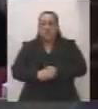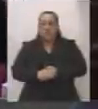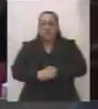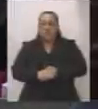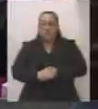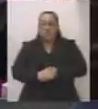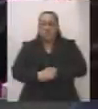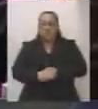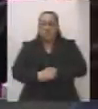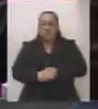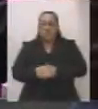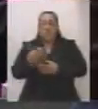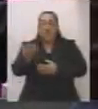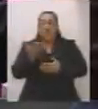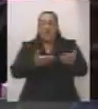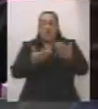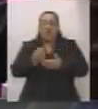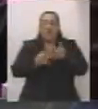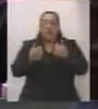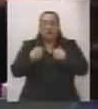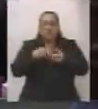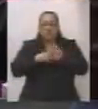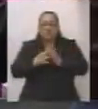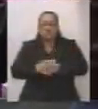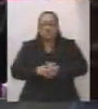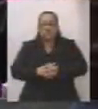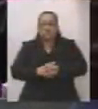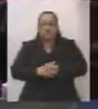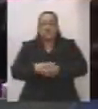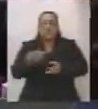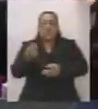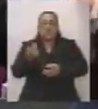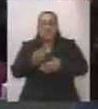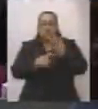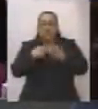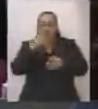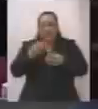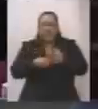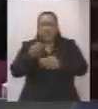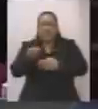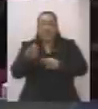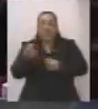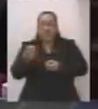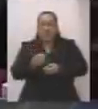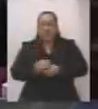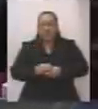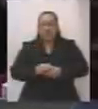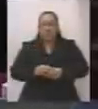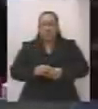se instituyeron las transferencias condicionadas de dinero efectivo, que son transferencias de dinero